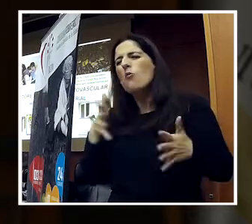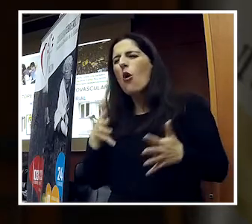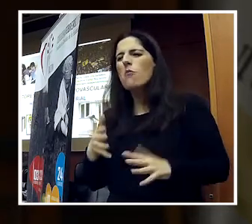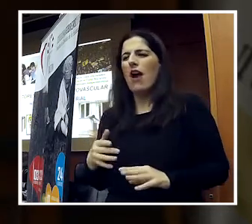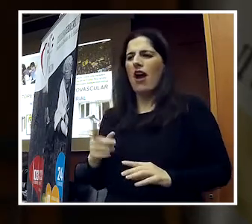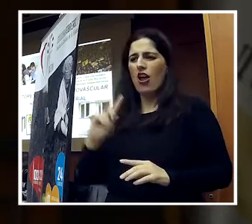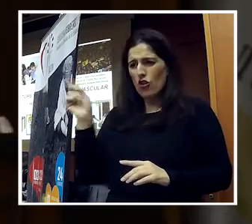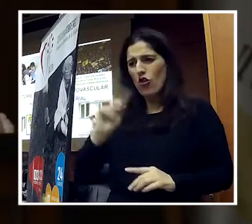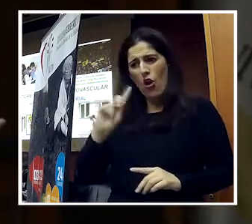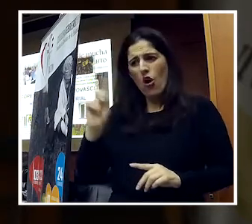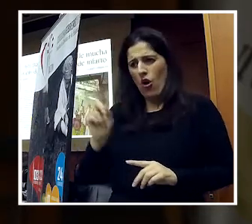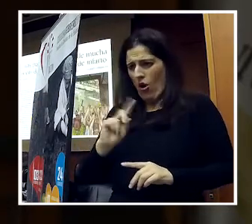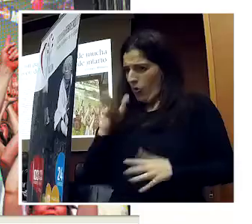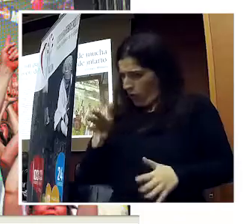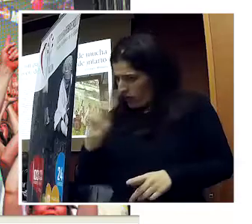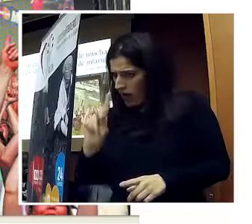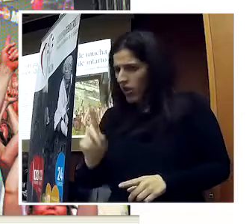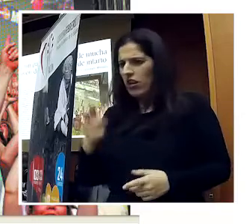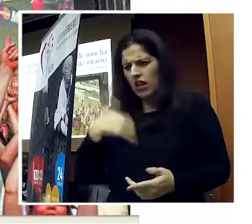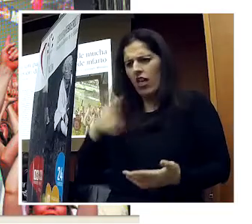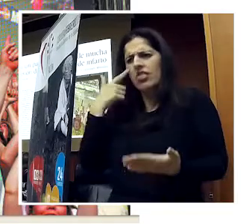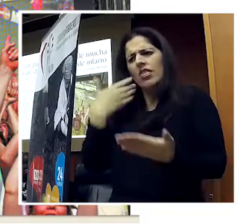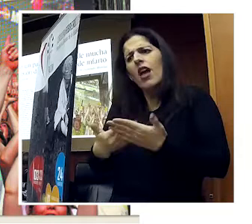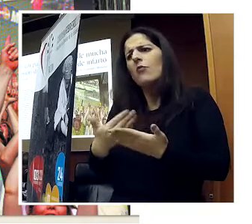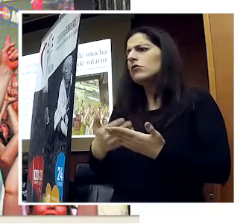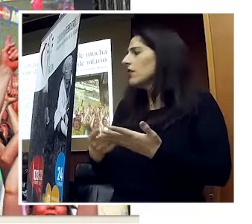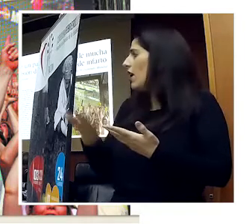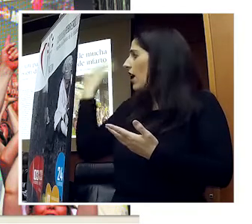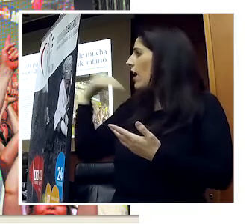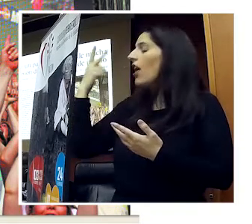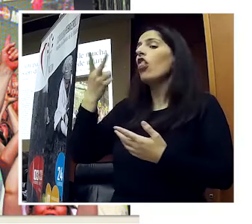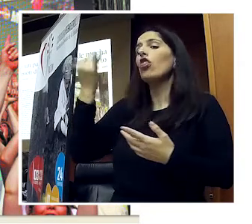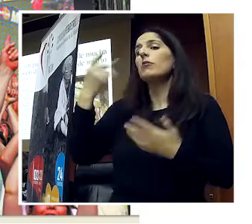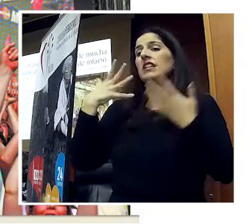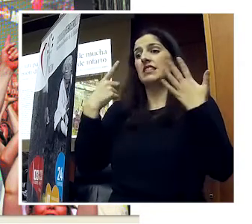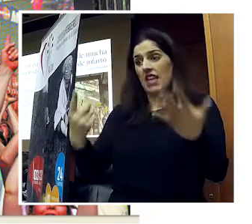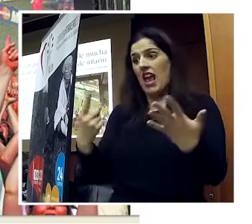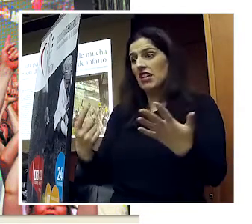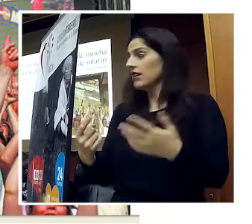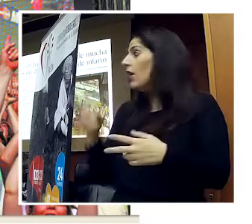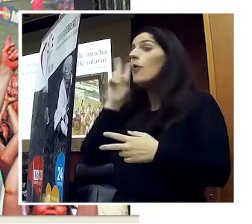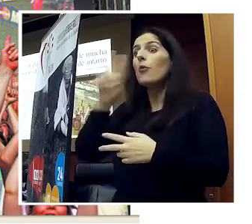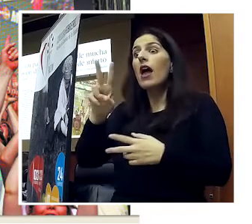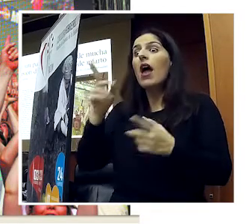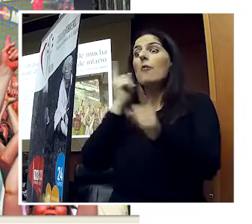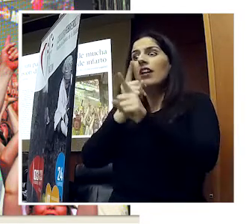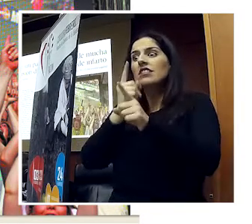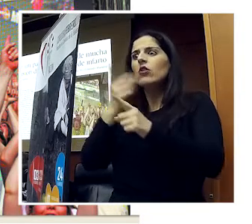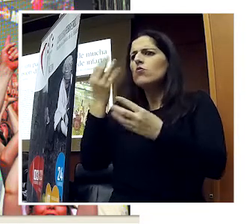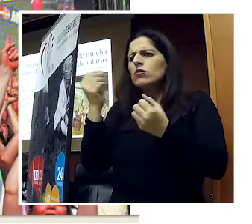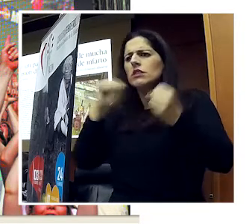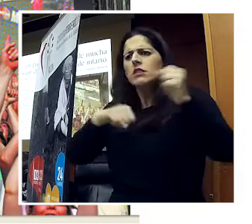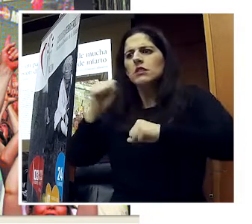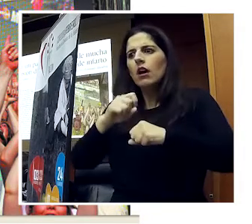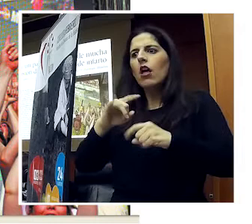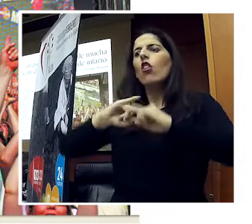no está claramente demostrado. Fijaros como se publicó en el año 2006, como ver un partido de fútbol de mucha tensión